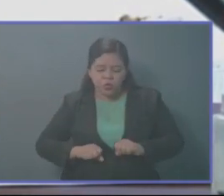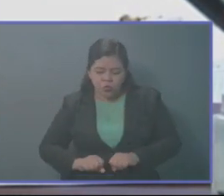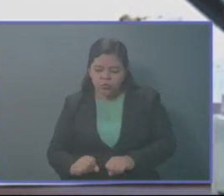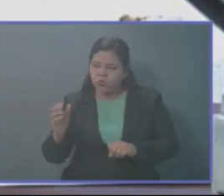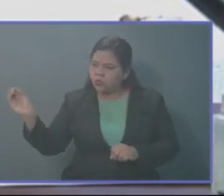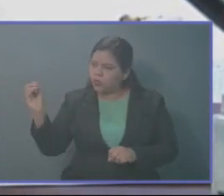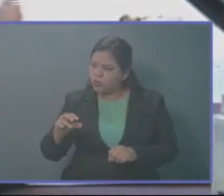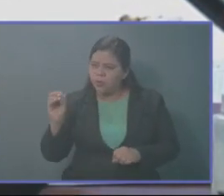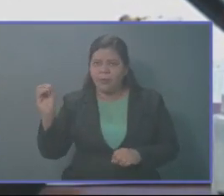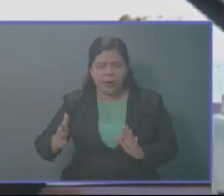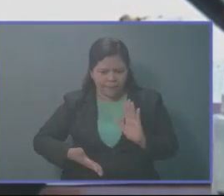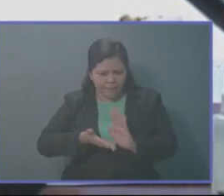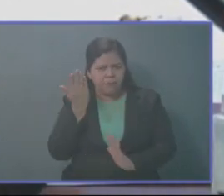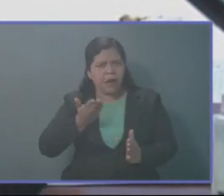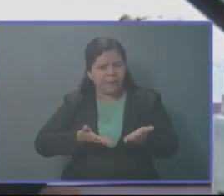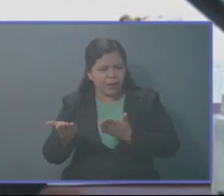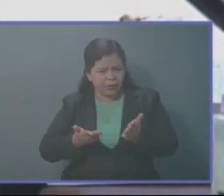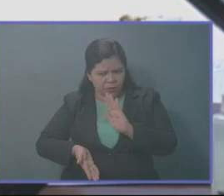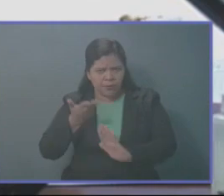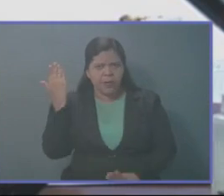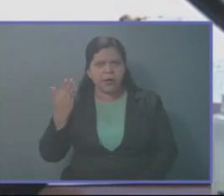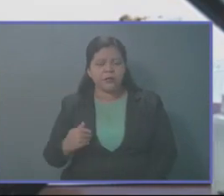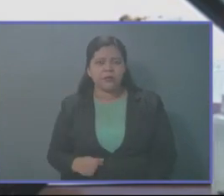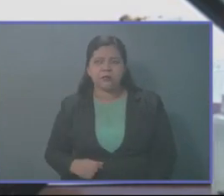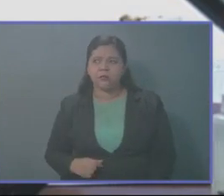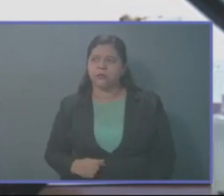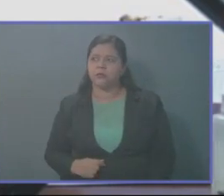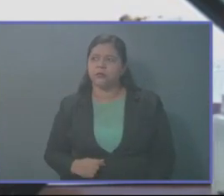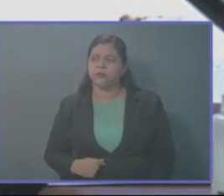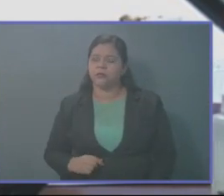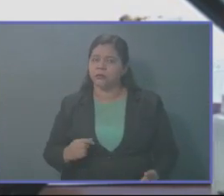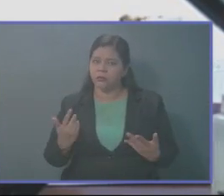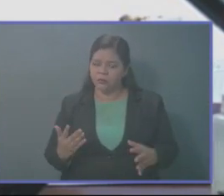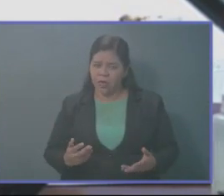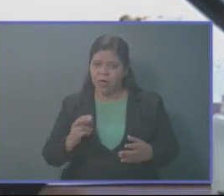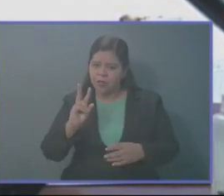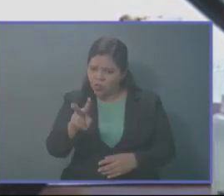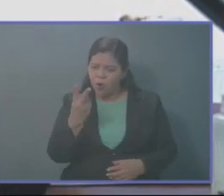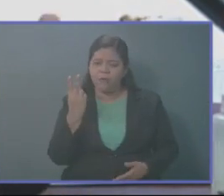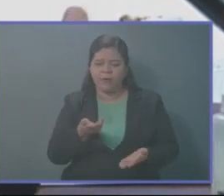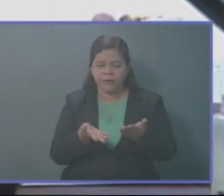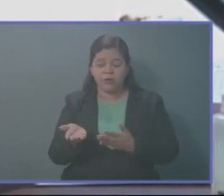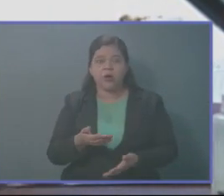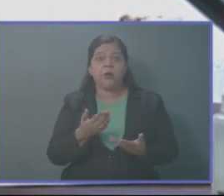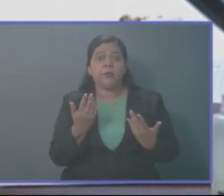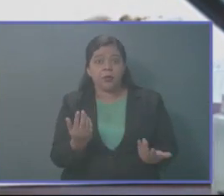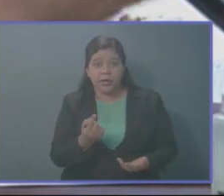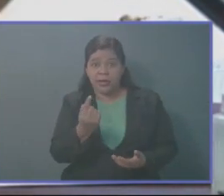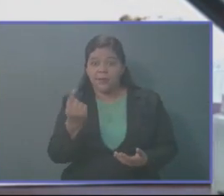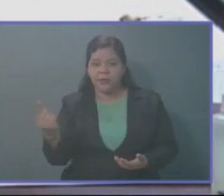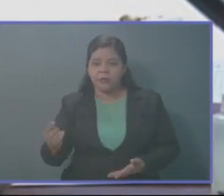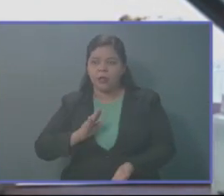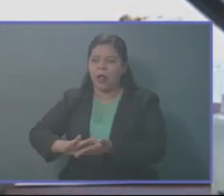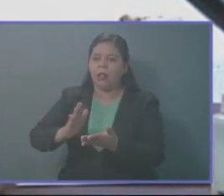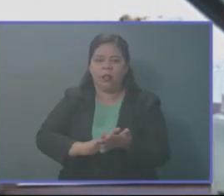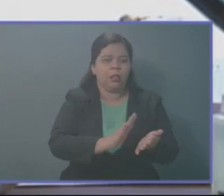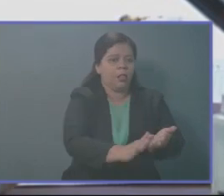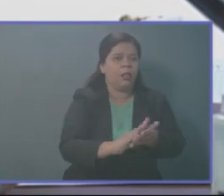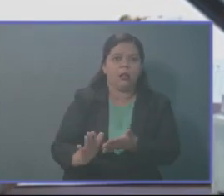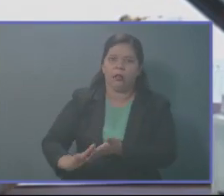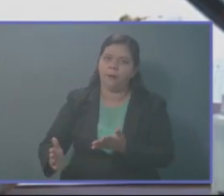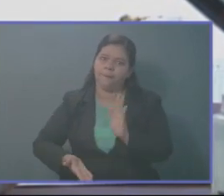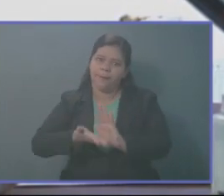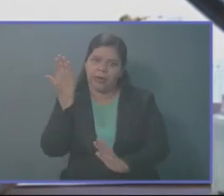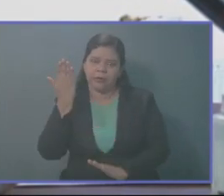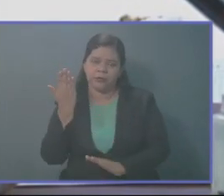los que más han vendido. Han vendido el doble, porque la gente se ha sobreabastecido.